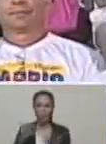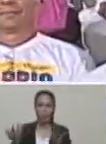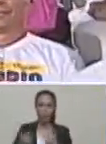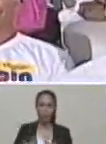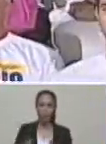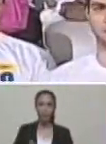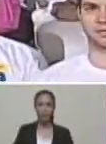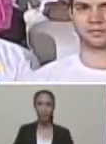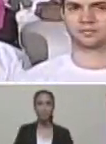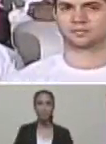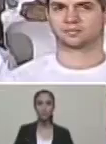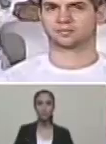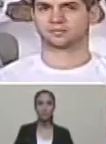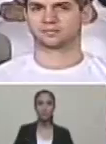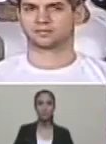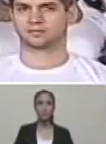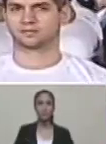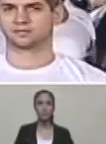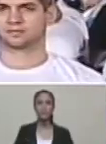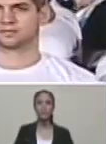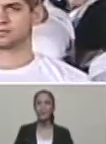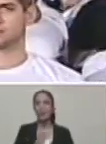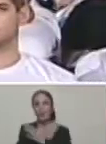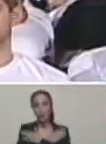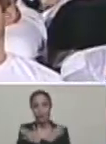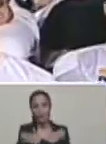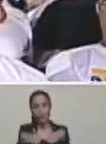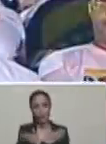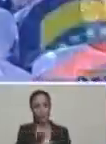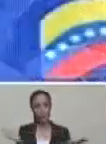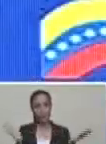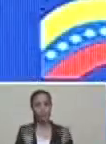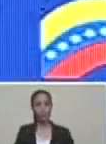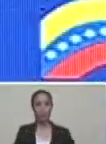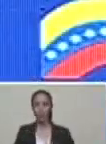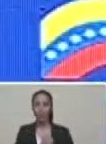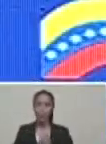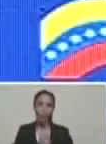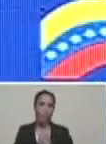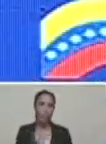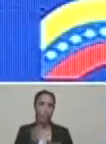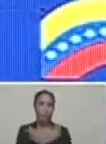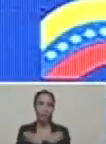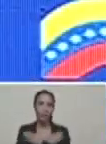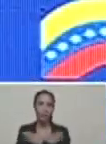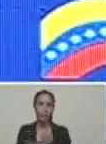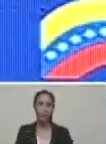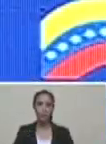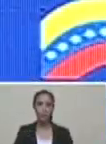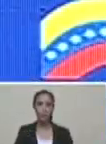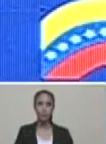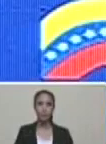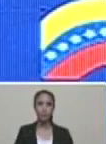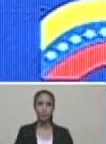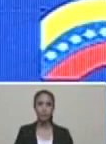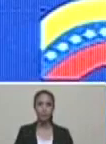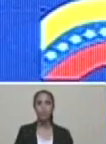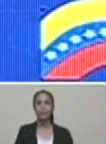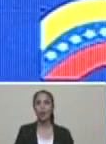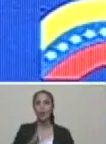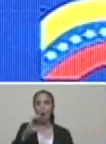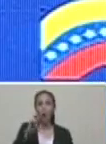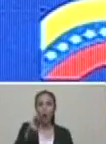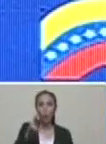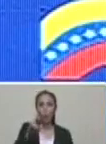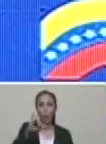que yo creo que hay que felicitar a todas las promotoras. Le han puesto bastante cariño. Acuérdense que allí alrededor de Curiepe son una serie